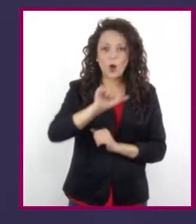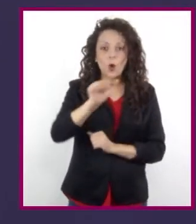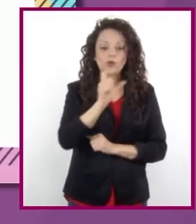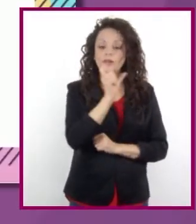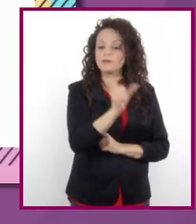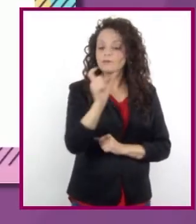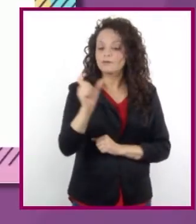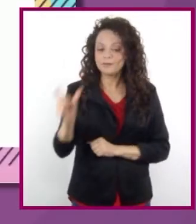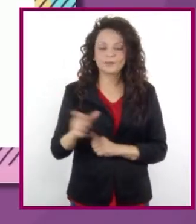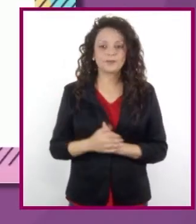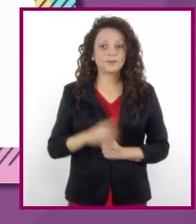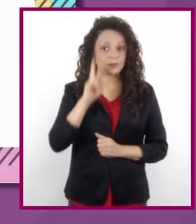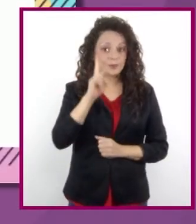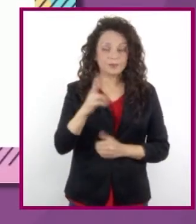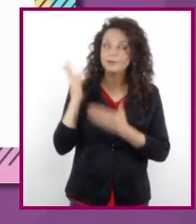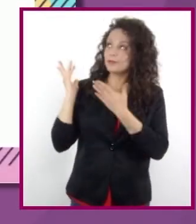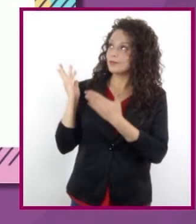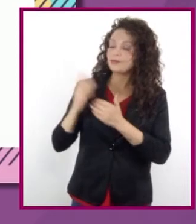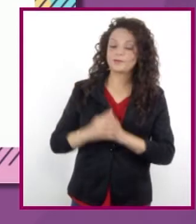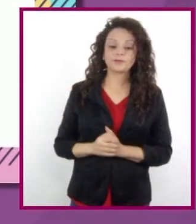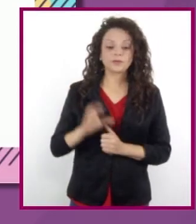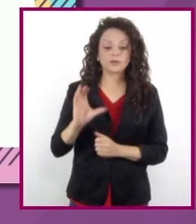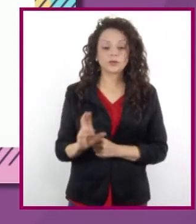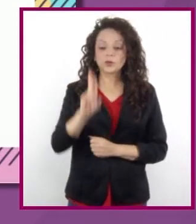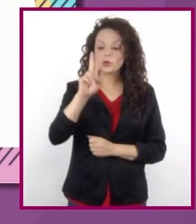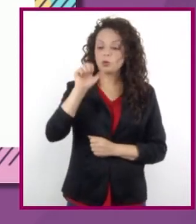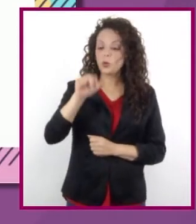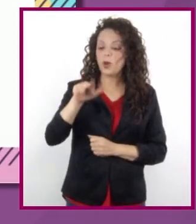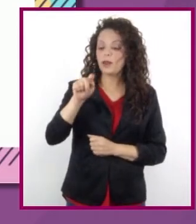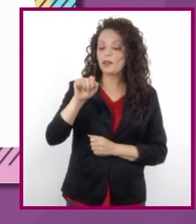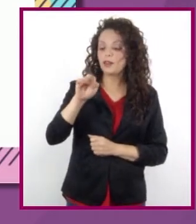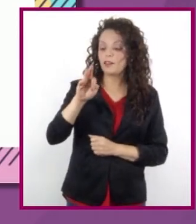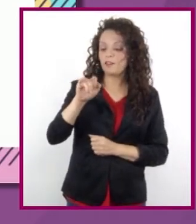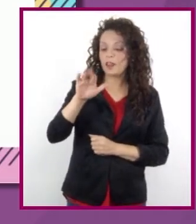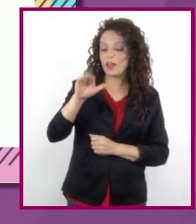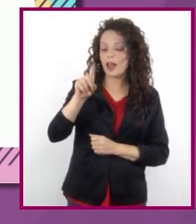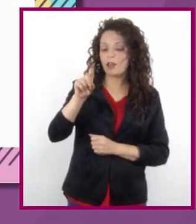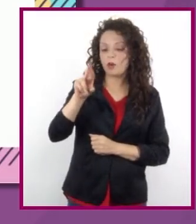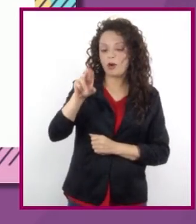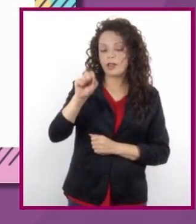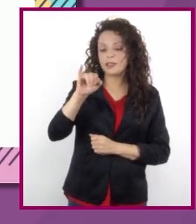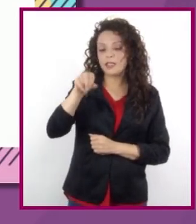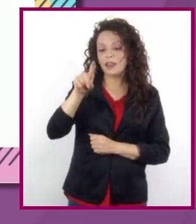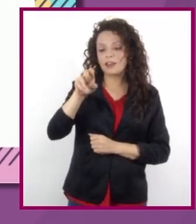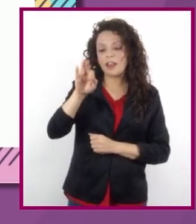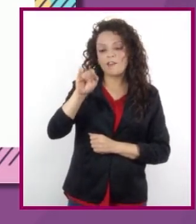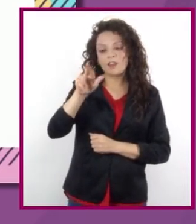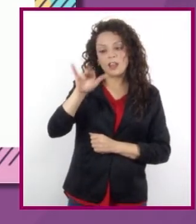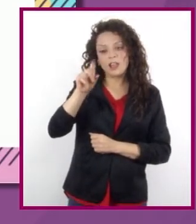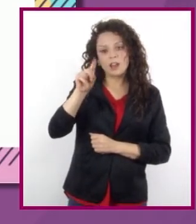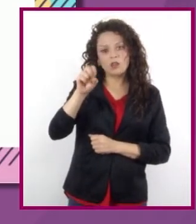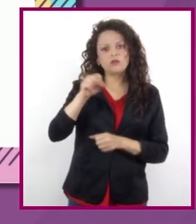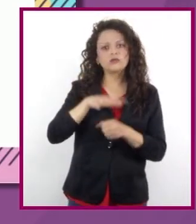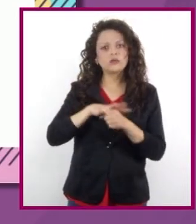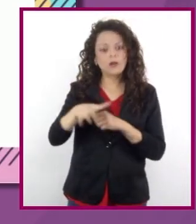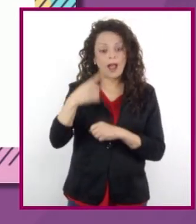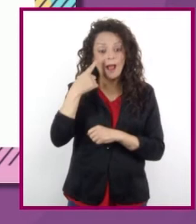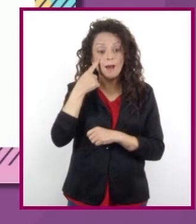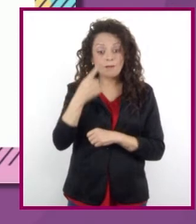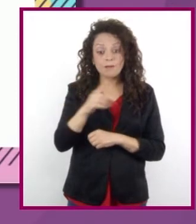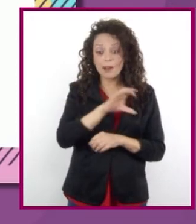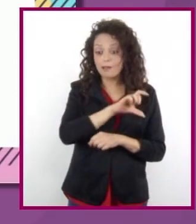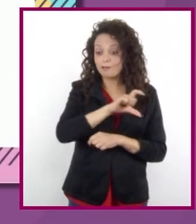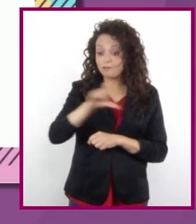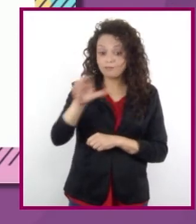pronombres. Los cuantificadores indefinidos son todo, mucho, poco,